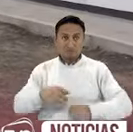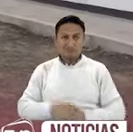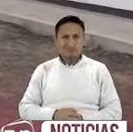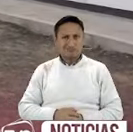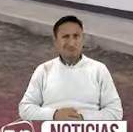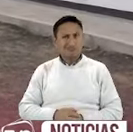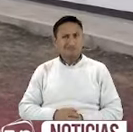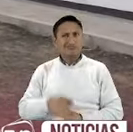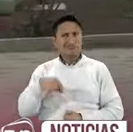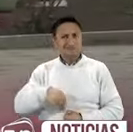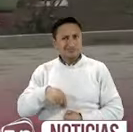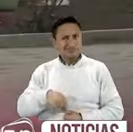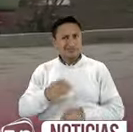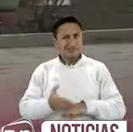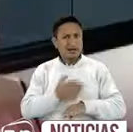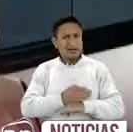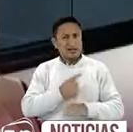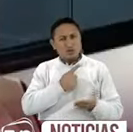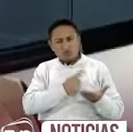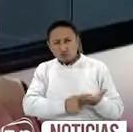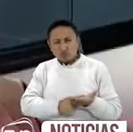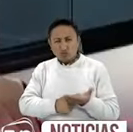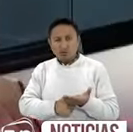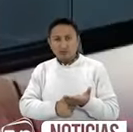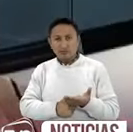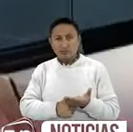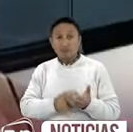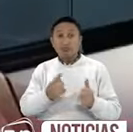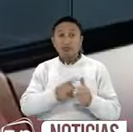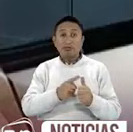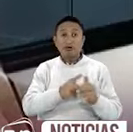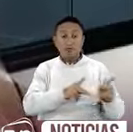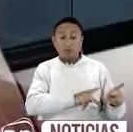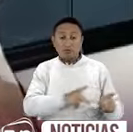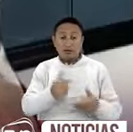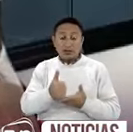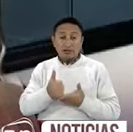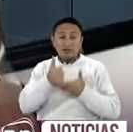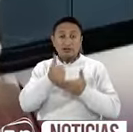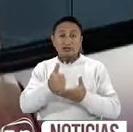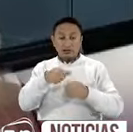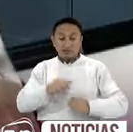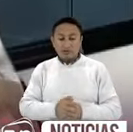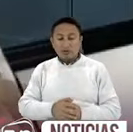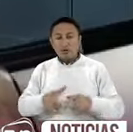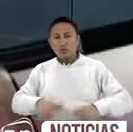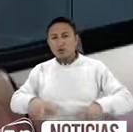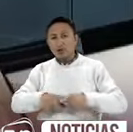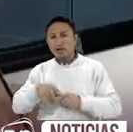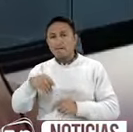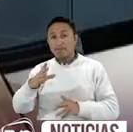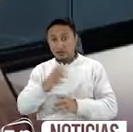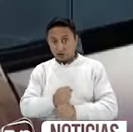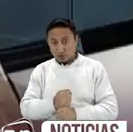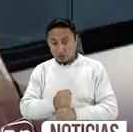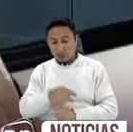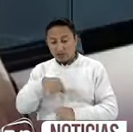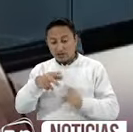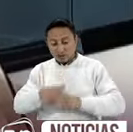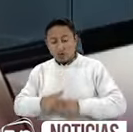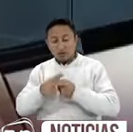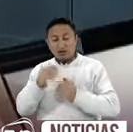que debe evaluarse a detalle. Necesitamos hacer primero un plan de acción para verificar cuáles son las zonas seguras para comenzar a